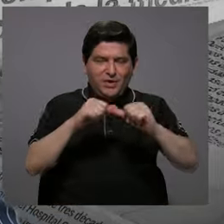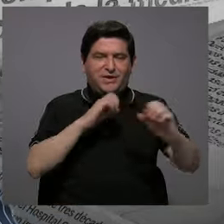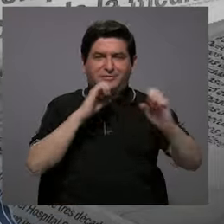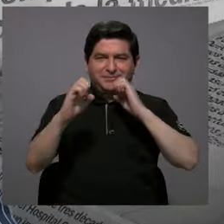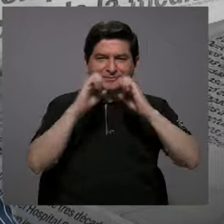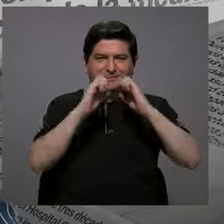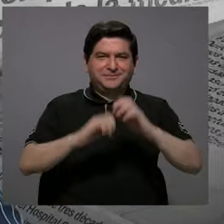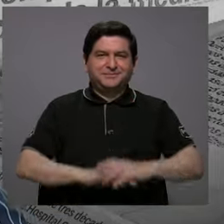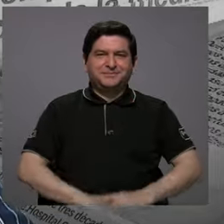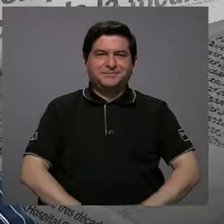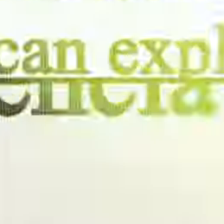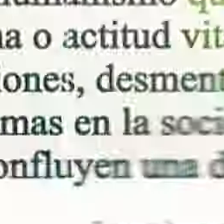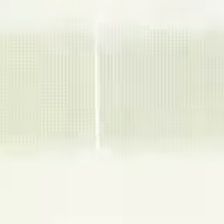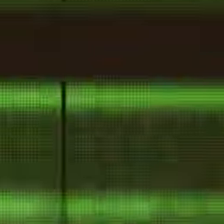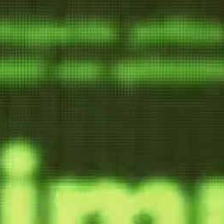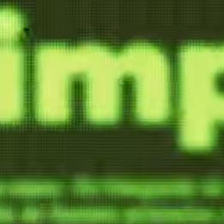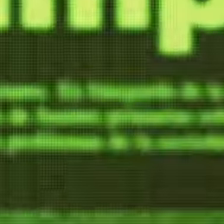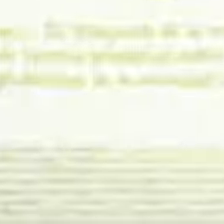esta